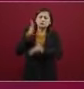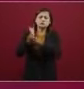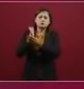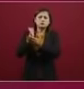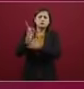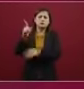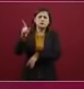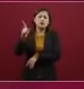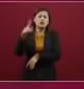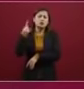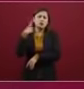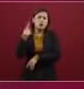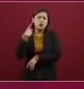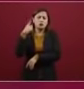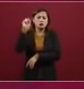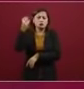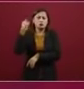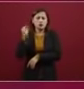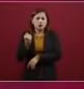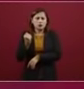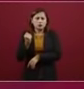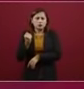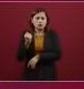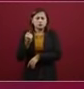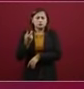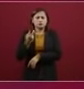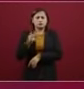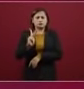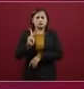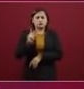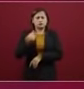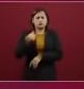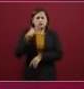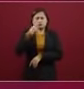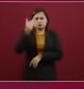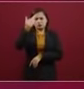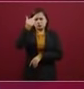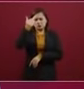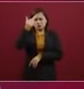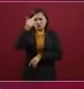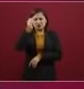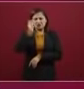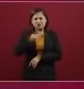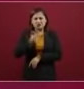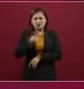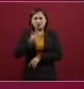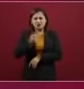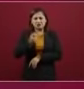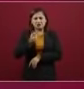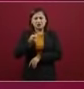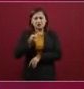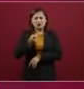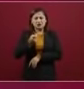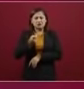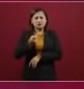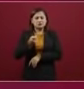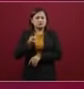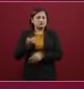de Durango y Sinaloa, pero pues yo que recuerde no nada que ver con detención. Nosotros, la